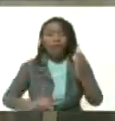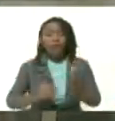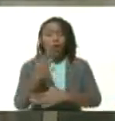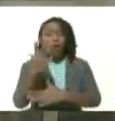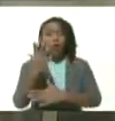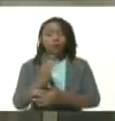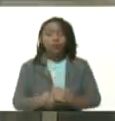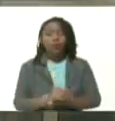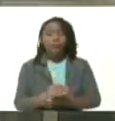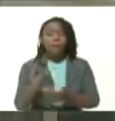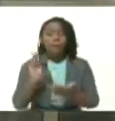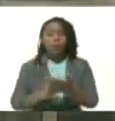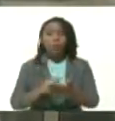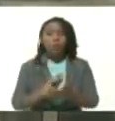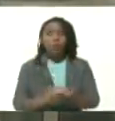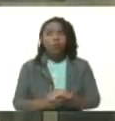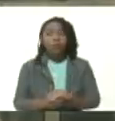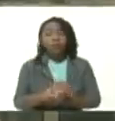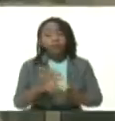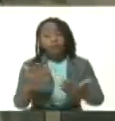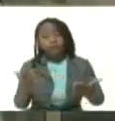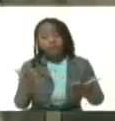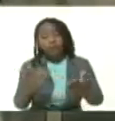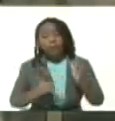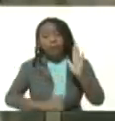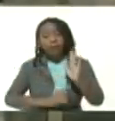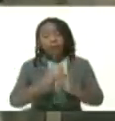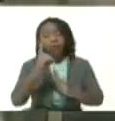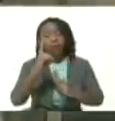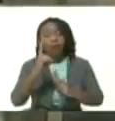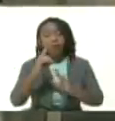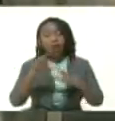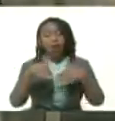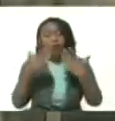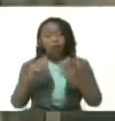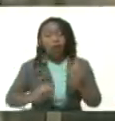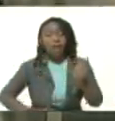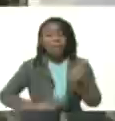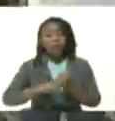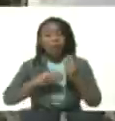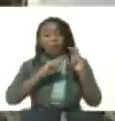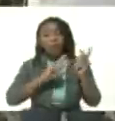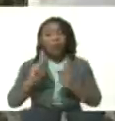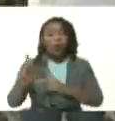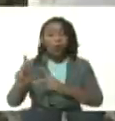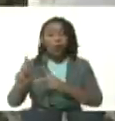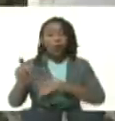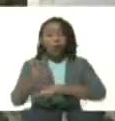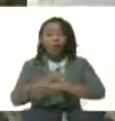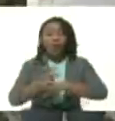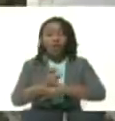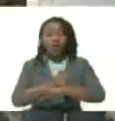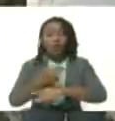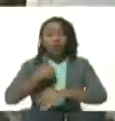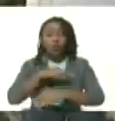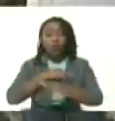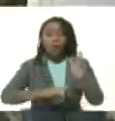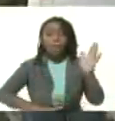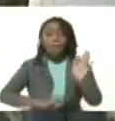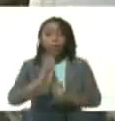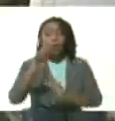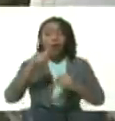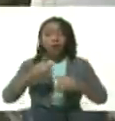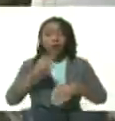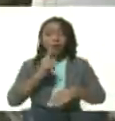fundamentalmente potenciado. Y para el desarrollo en cuanto al apoyo de los programas de la gobernación, estamos superando ya para